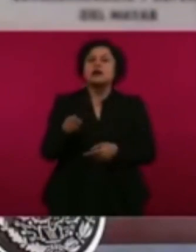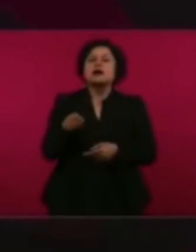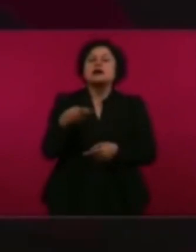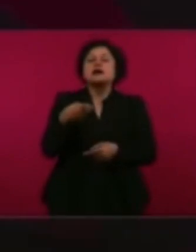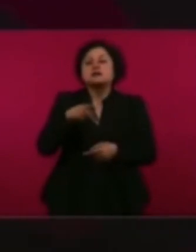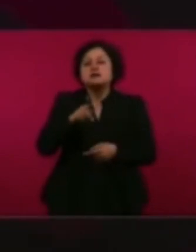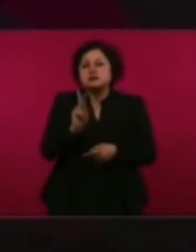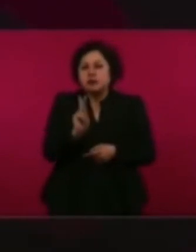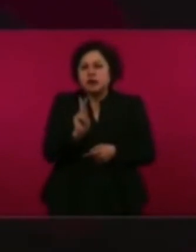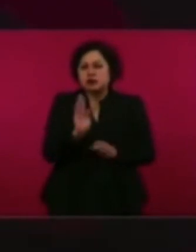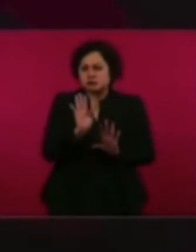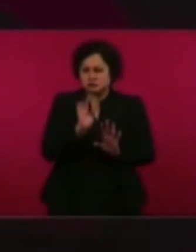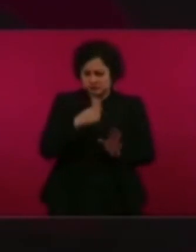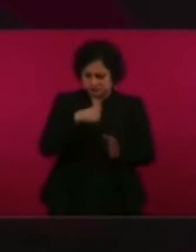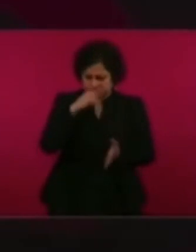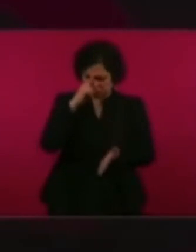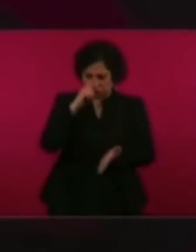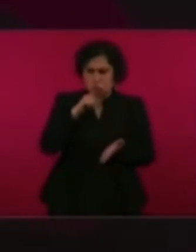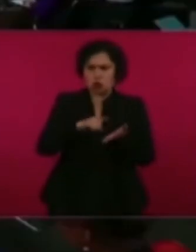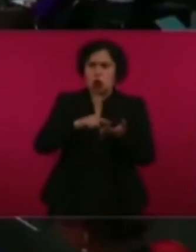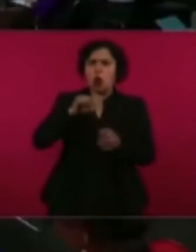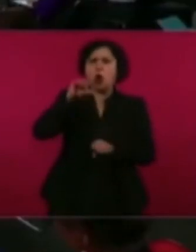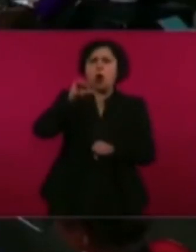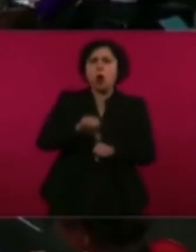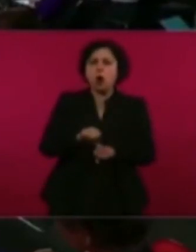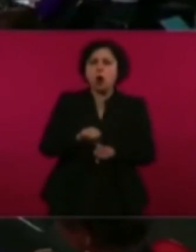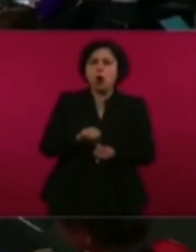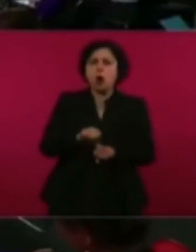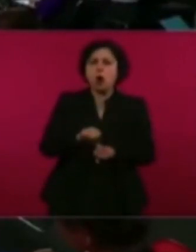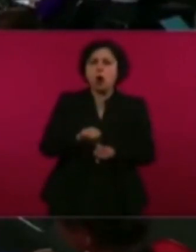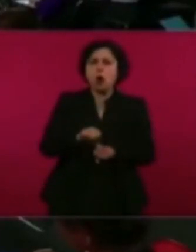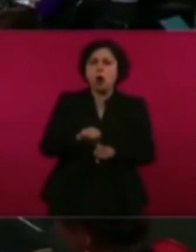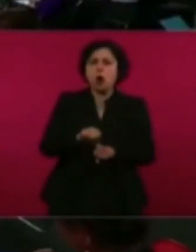yo creo que el día de hoy ya vamos a tener más información.